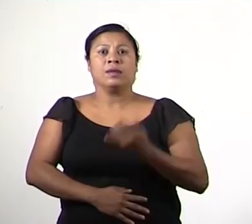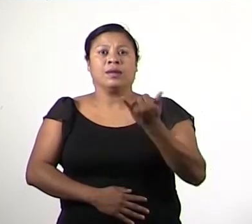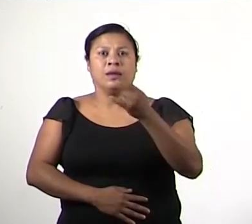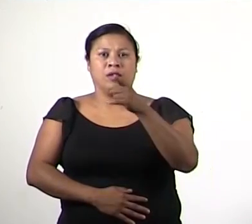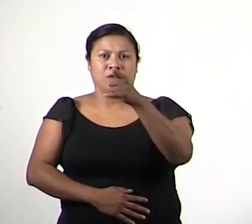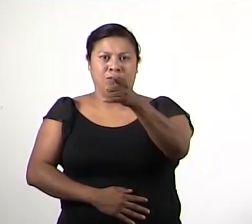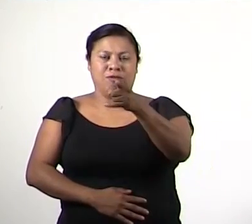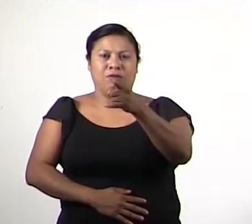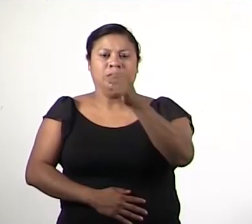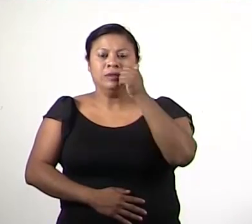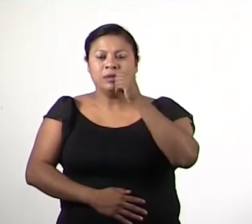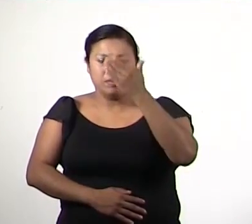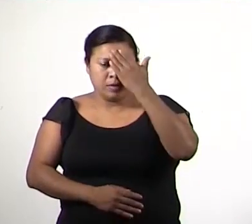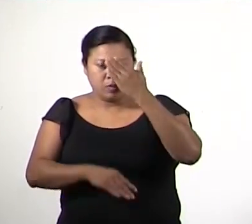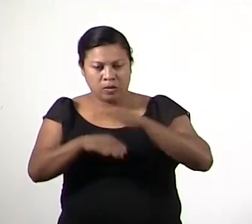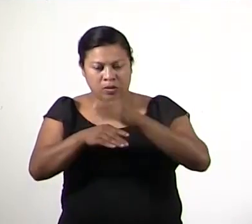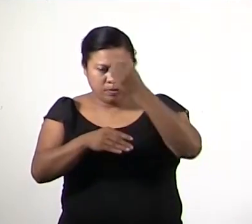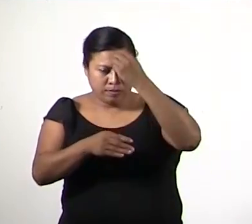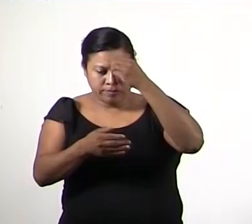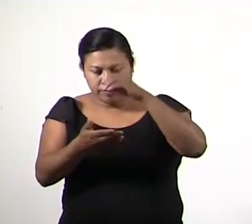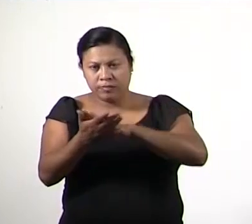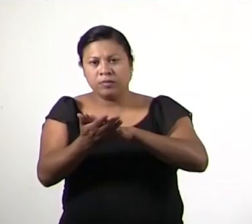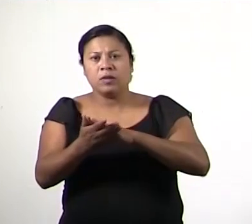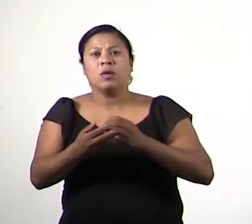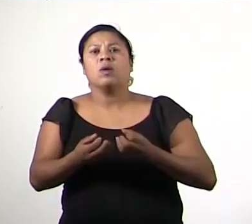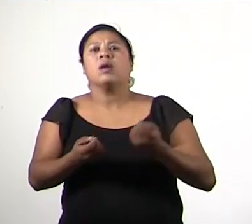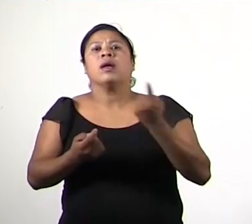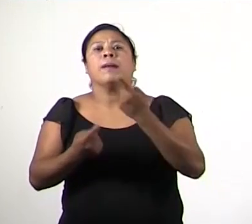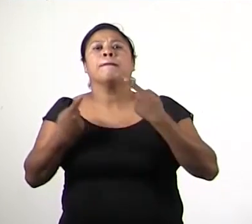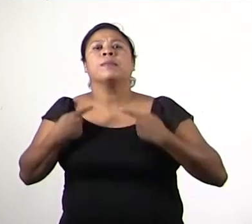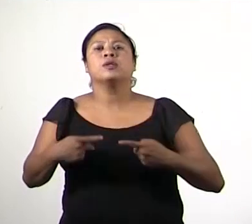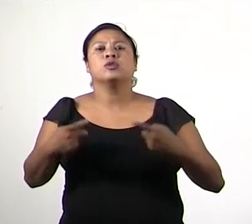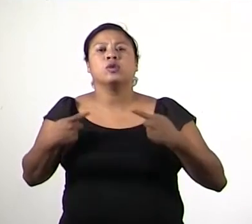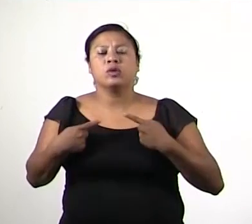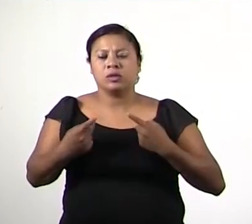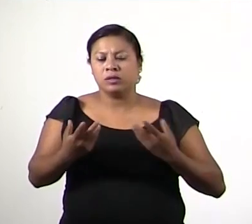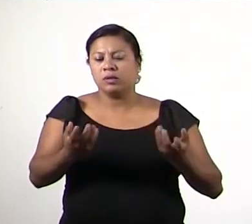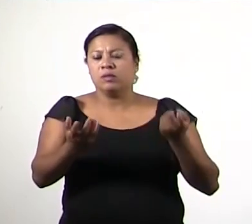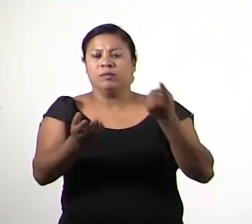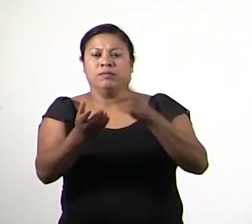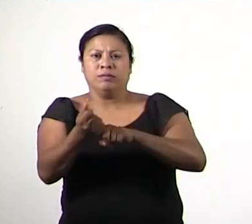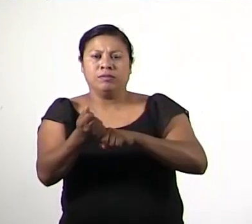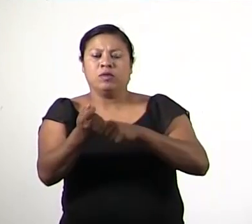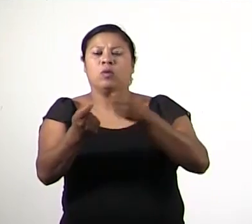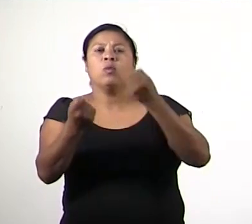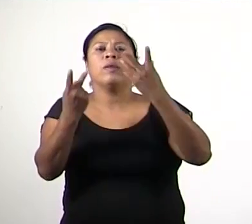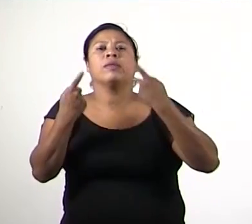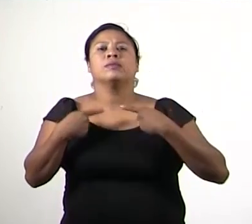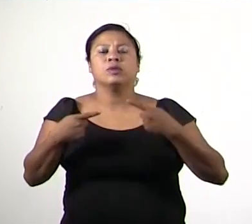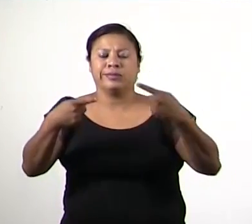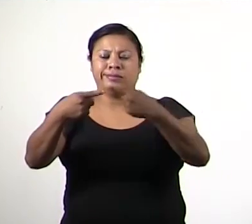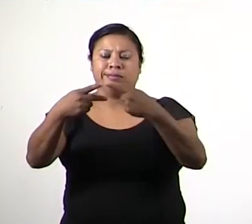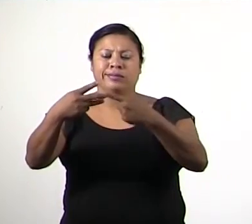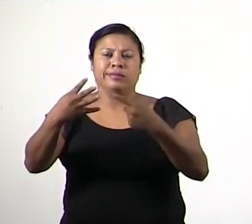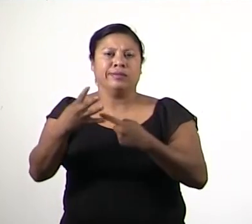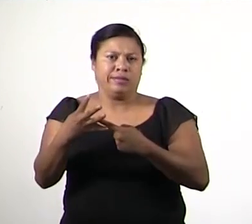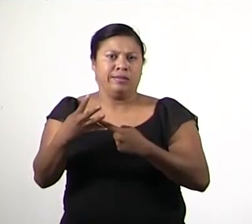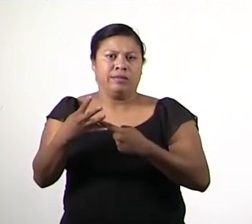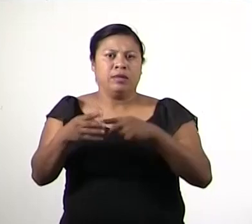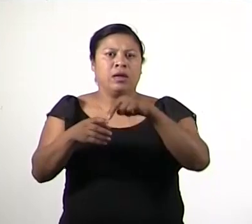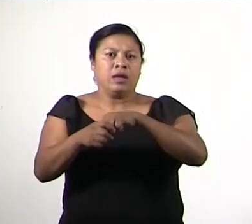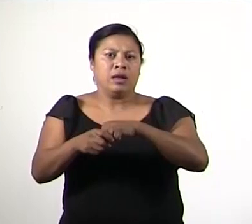tú tomes en cuenta qué personajes son los que ocurrieron o qué personajes son los que